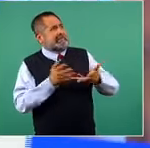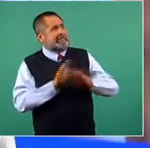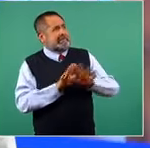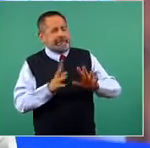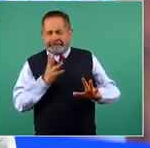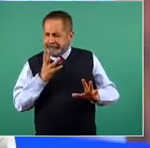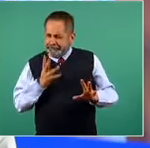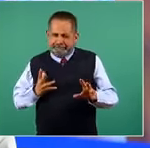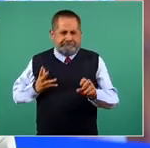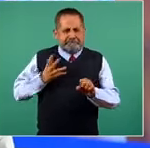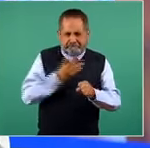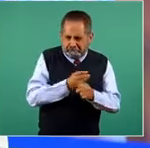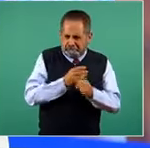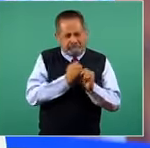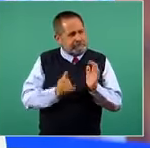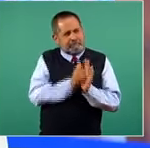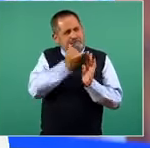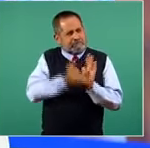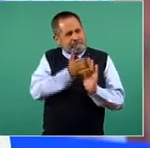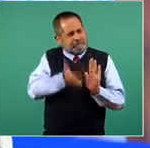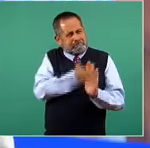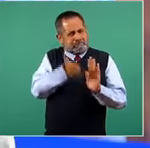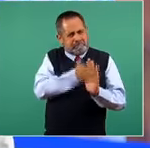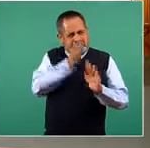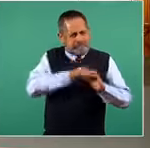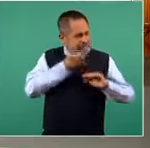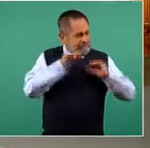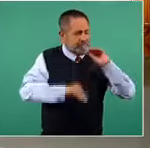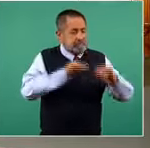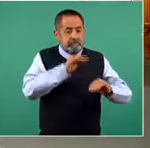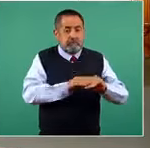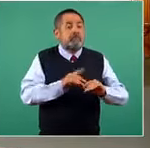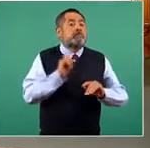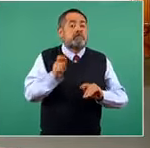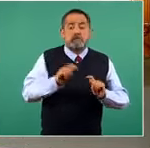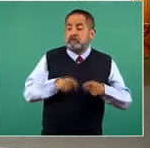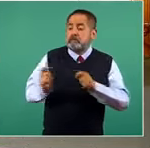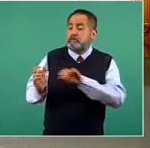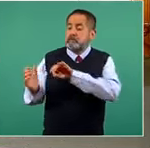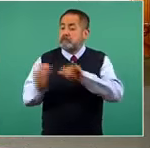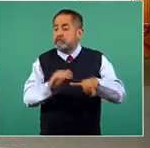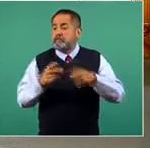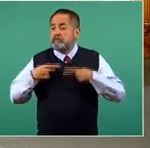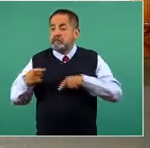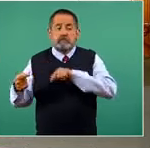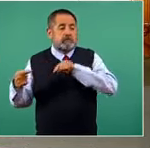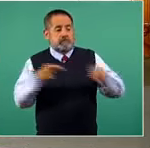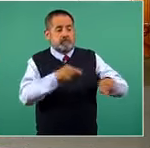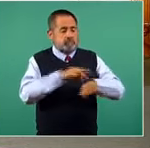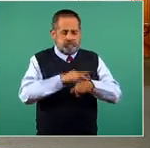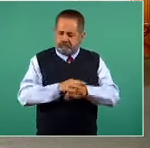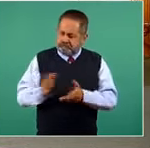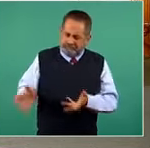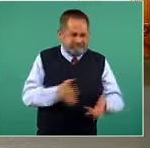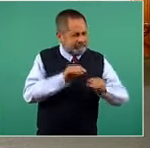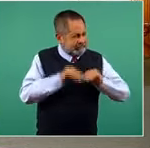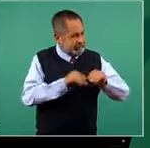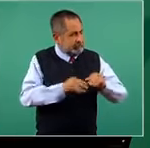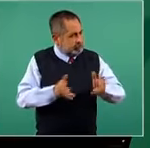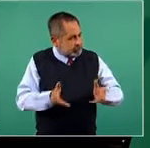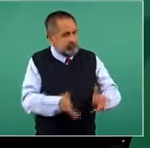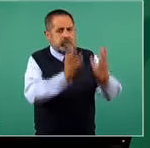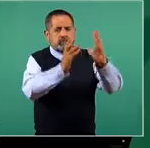se empezó a equipar, muy importante, se contrató el personal y se empezó a poner en marcha. Lo